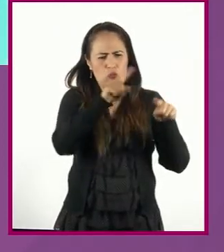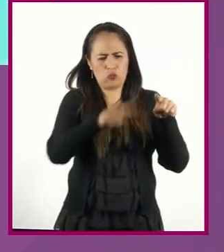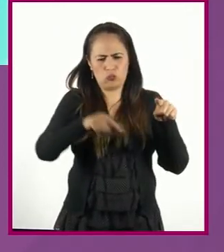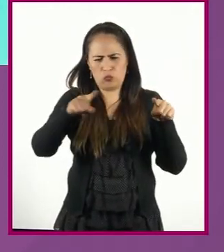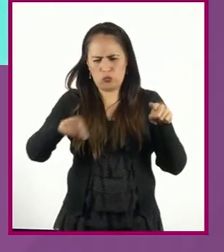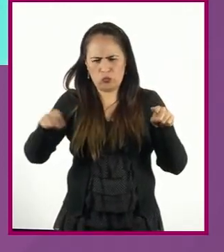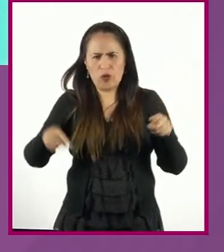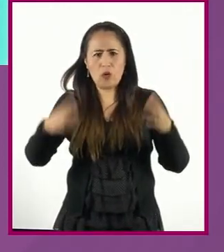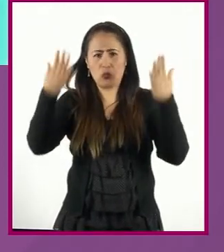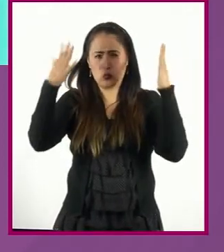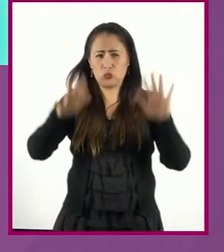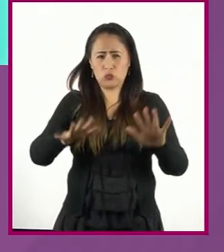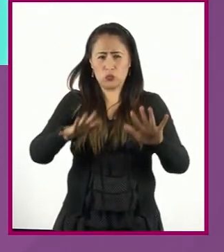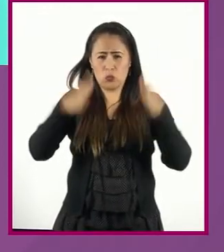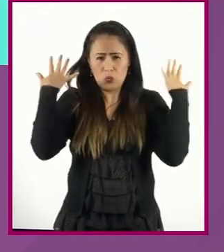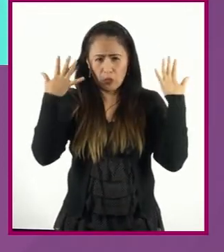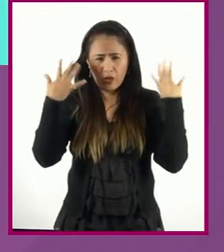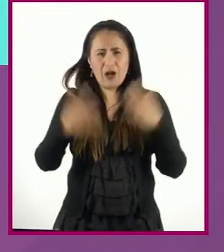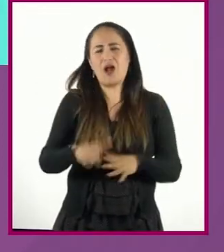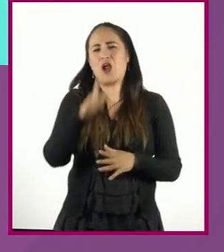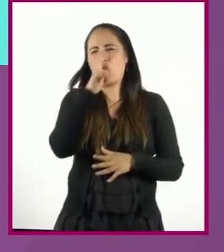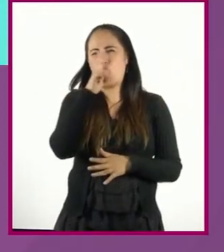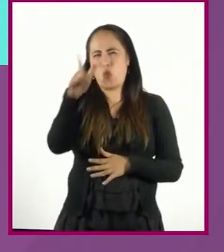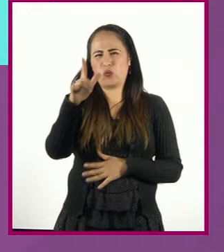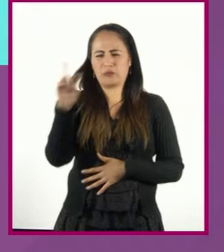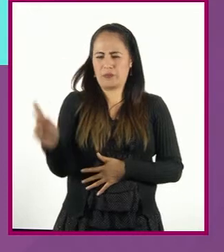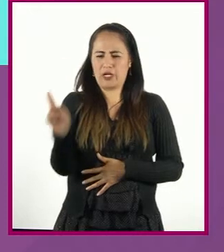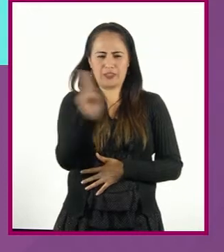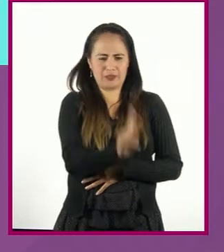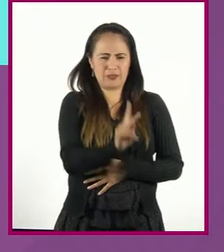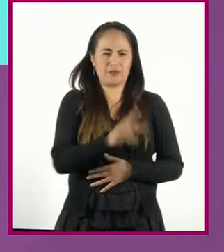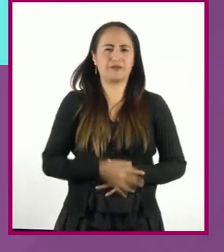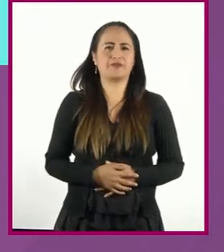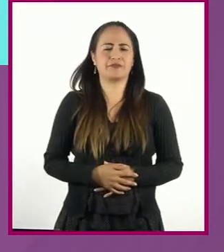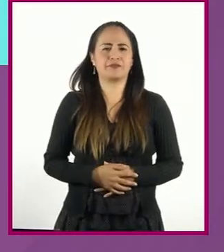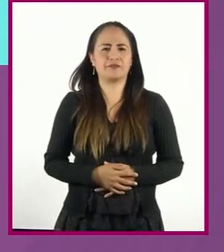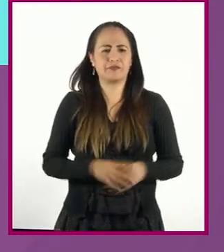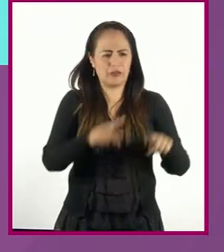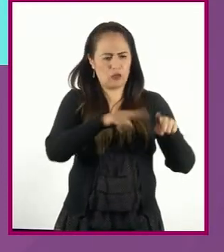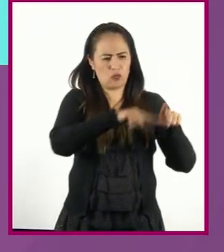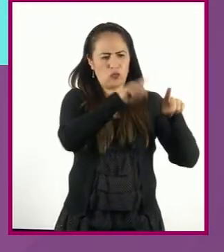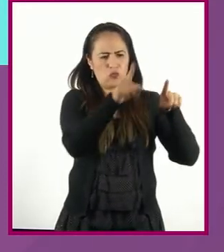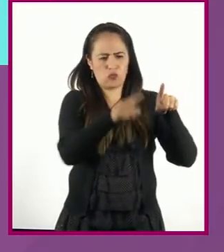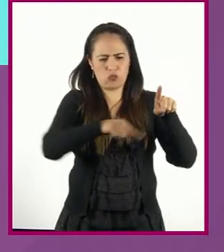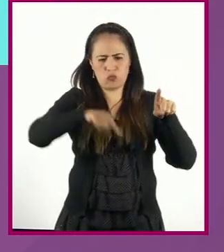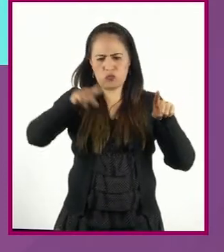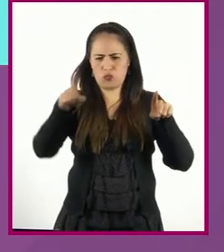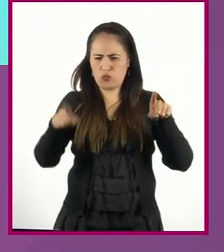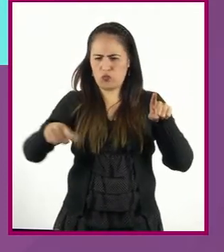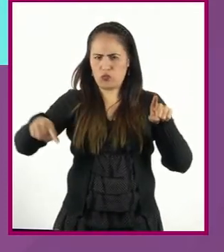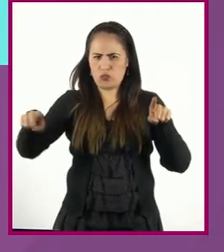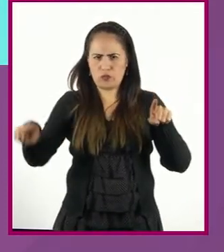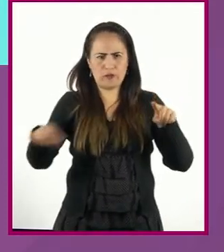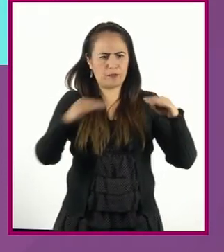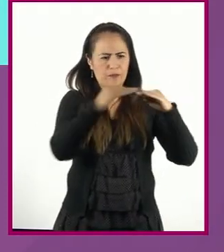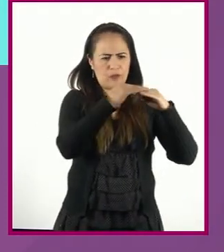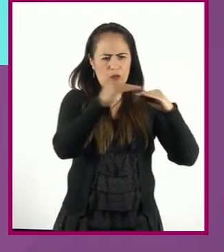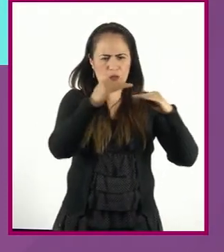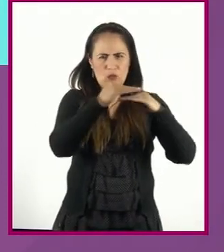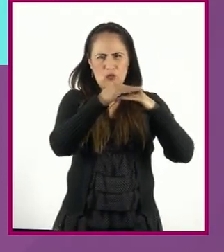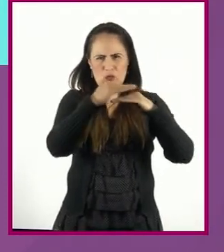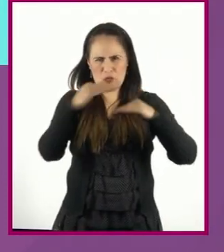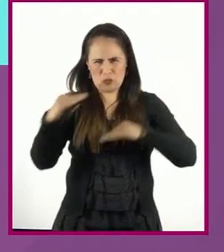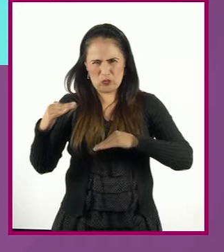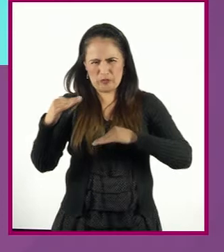viajan a la velocidad de la luz. En estas ondas, los campos eléctrico y magnético son perpendiculares entre sí